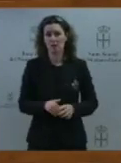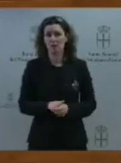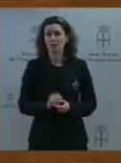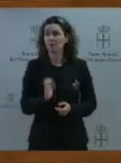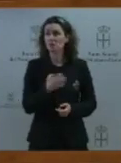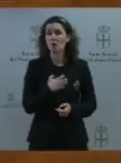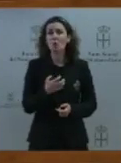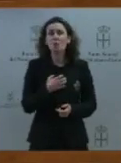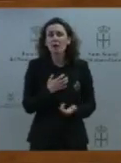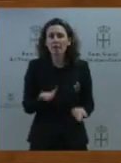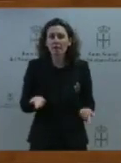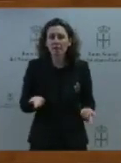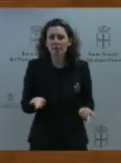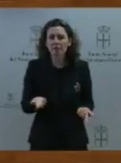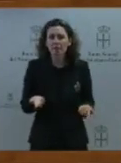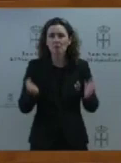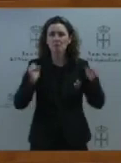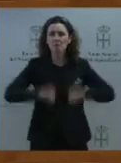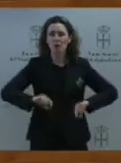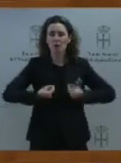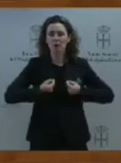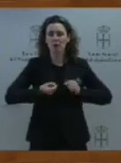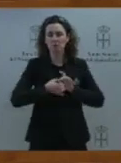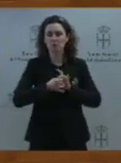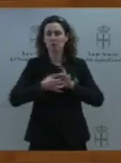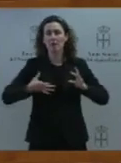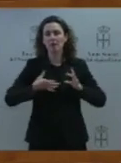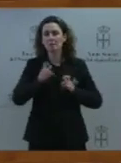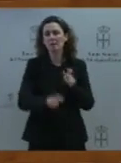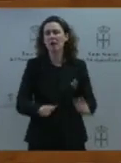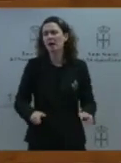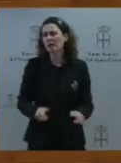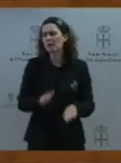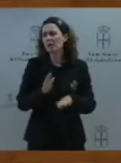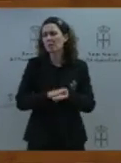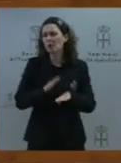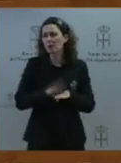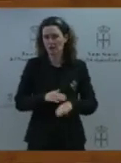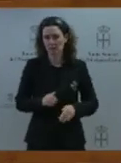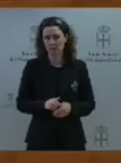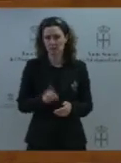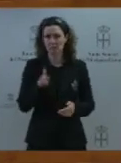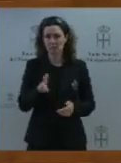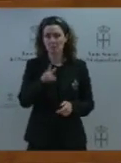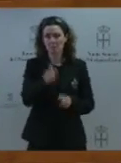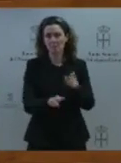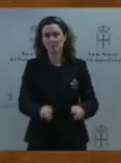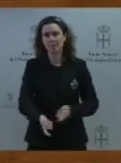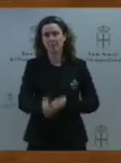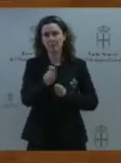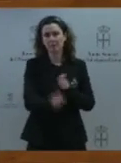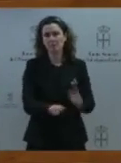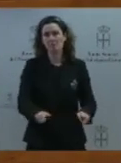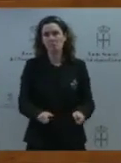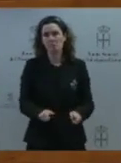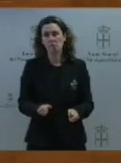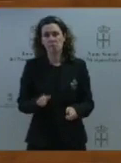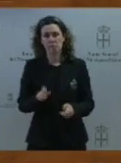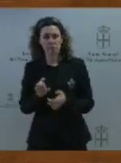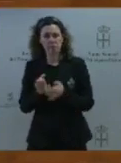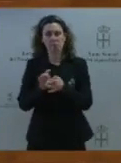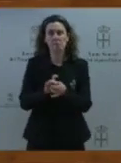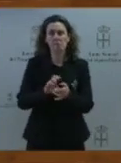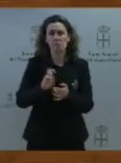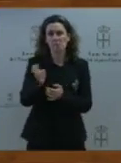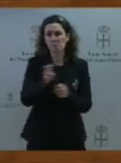tienen que ver con los intereses de la ciudadanía lo tienen que ver con los derechos de Los Pescadores tienen que ver con otras cuestiones que no tienen absolutamente nada